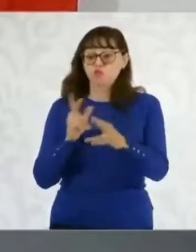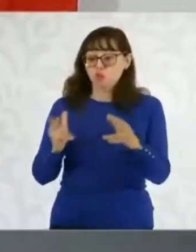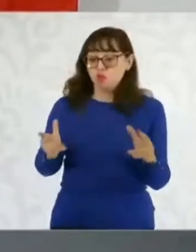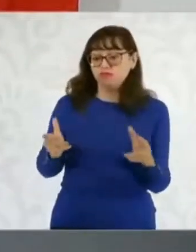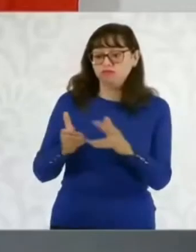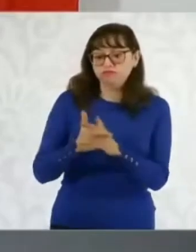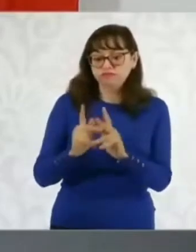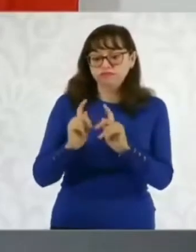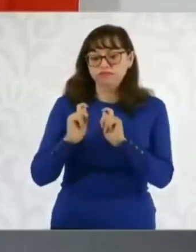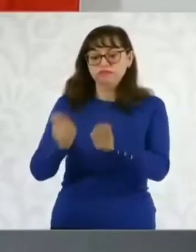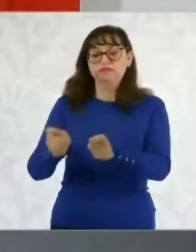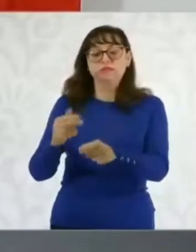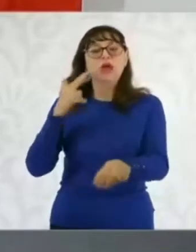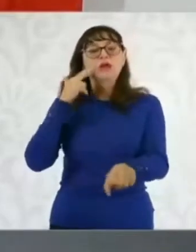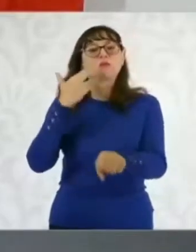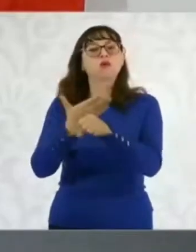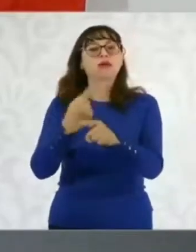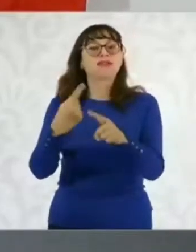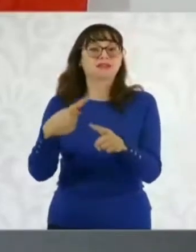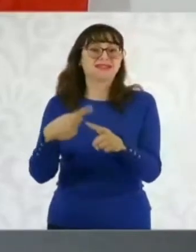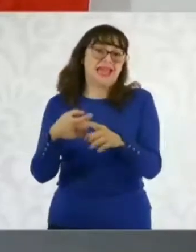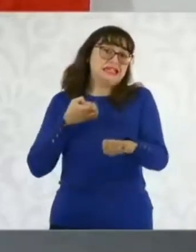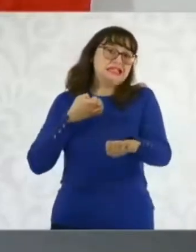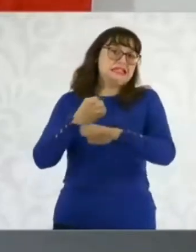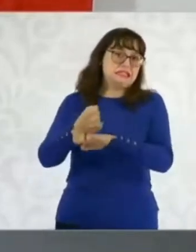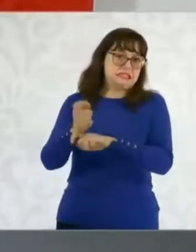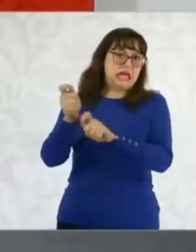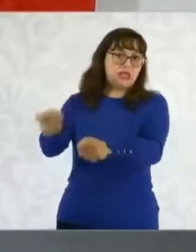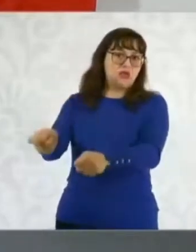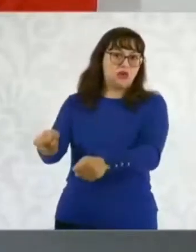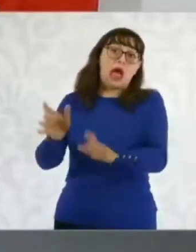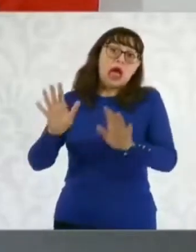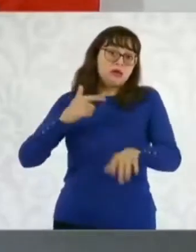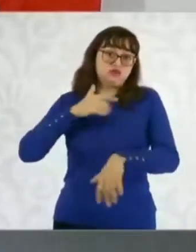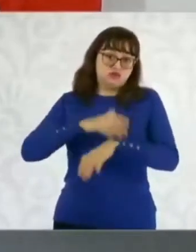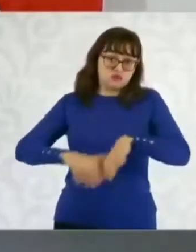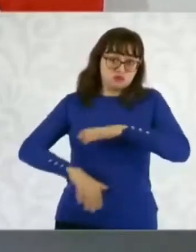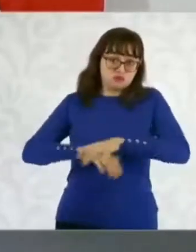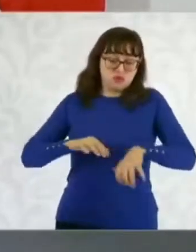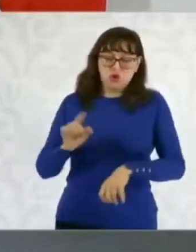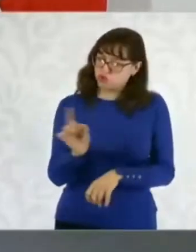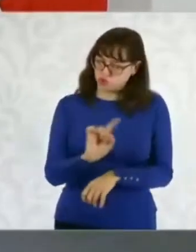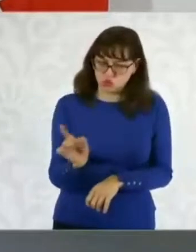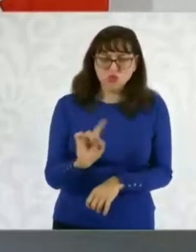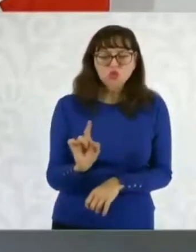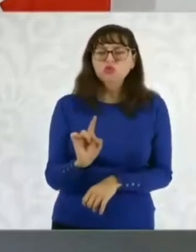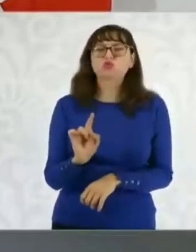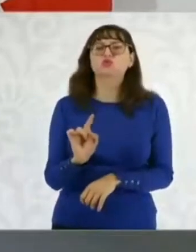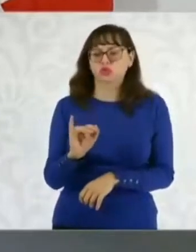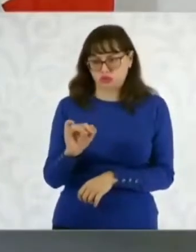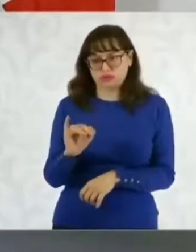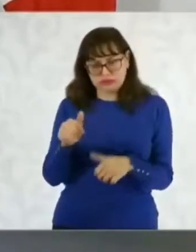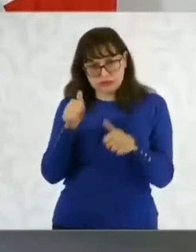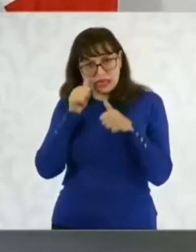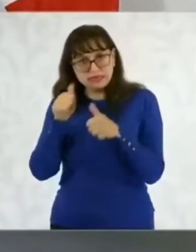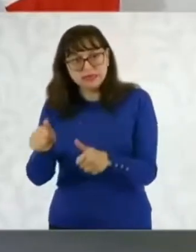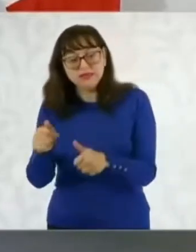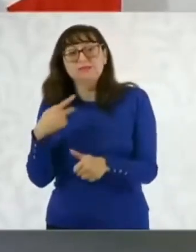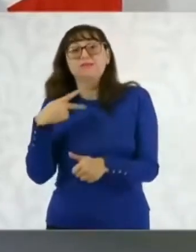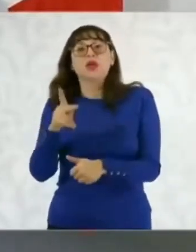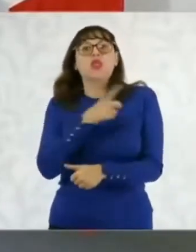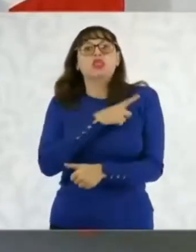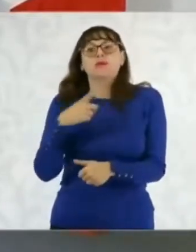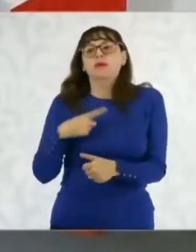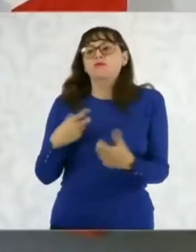no vamos a atenderlo y no lo condenamos, al contrario, vamos a trabajar con las entidades de la República, con las